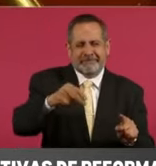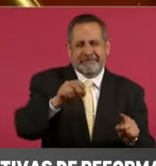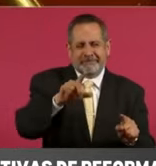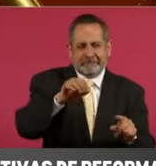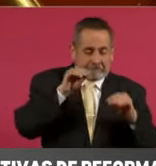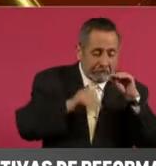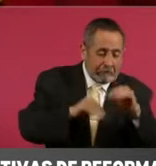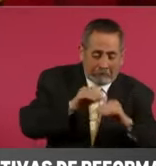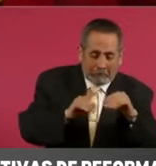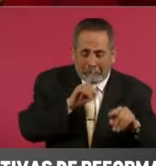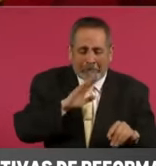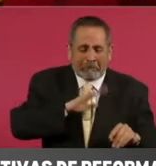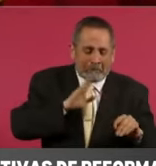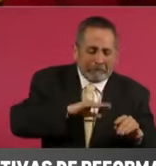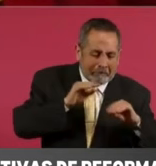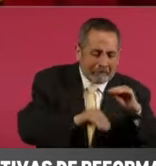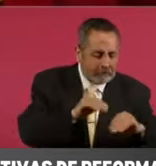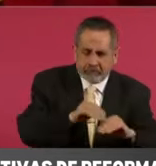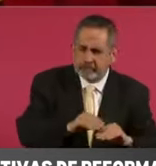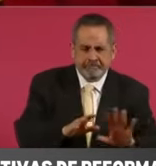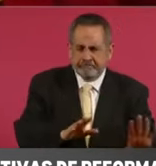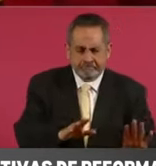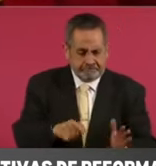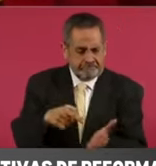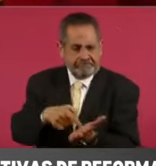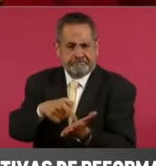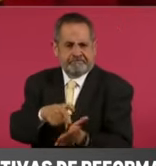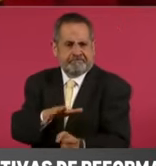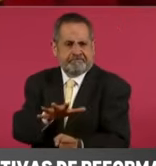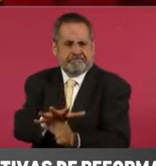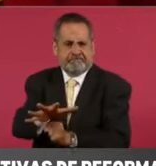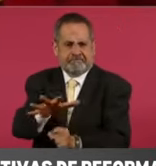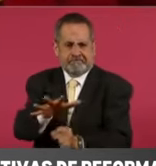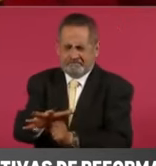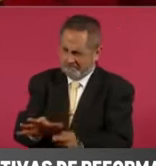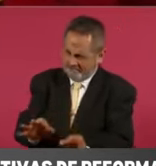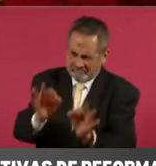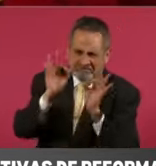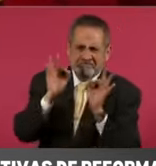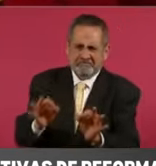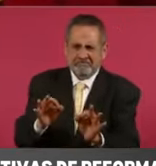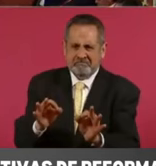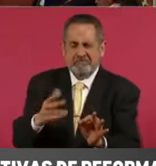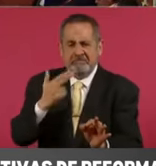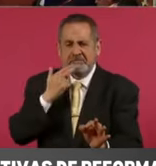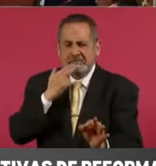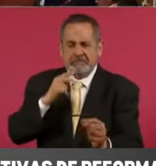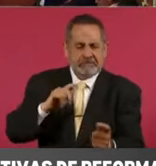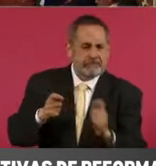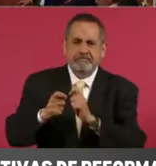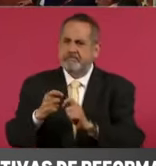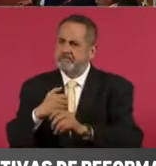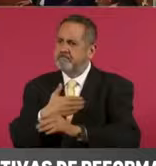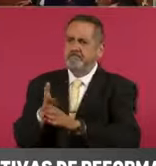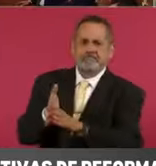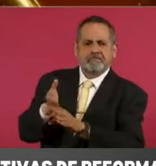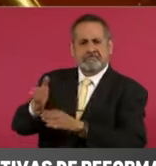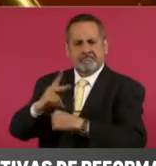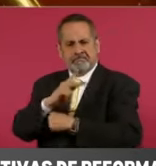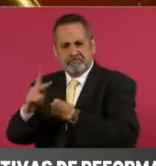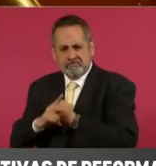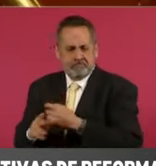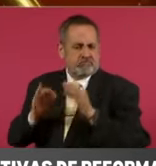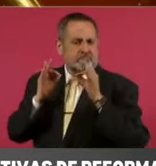neoliberalismo, nos ha resultado fundamental para recuperar el país, limpiar